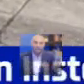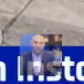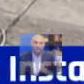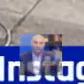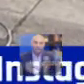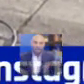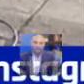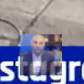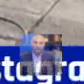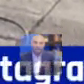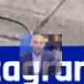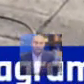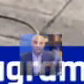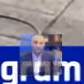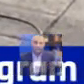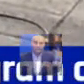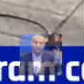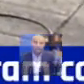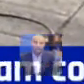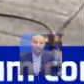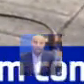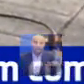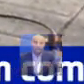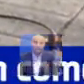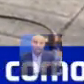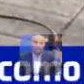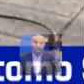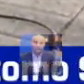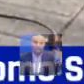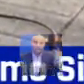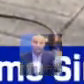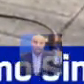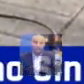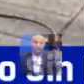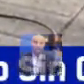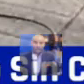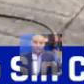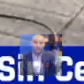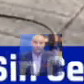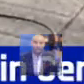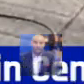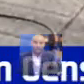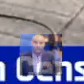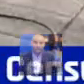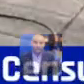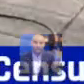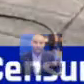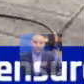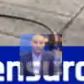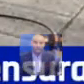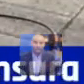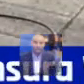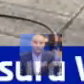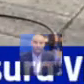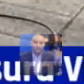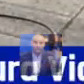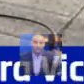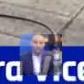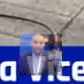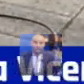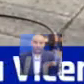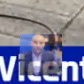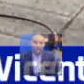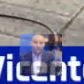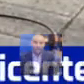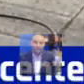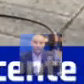al presidente, ¿dónde está el debate ahí? El loco de Macuspana, ¿dónde están los argumentos ricos? Y